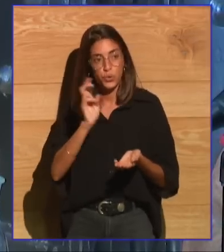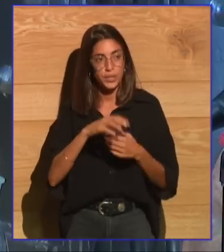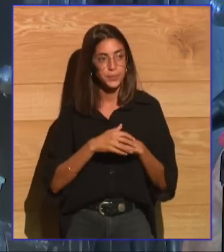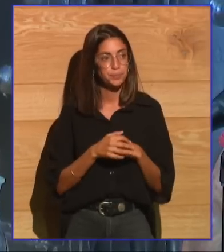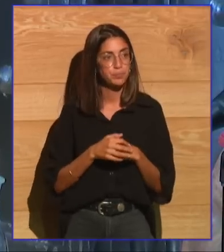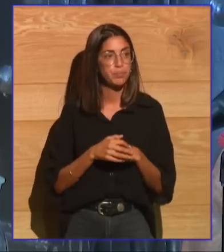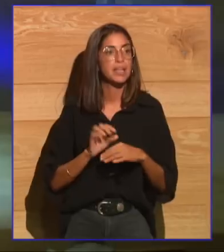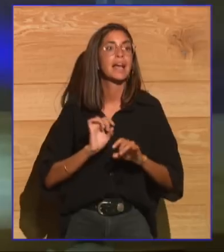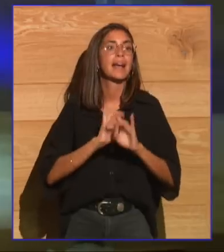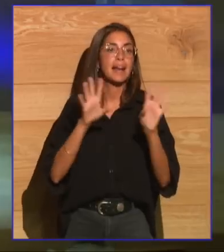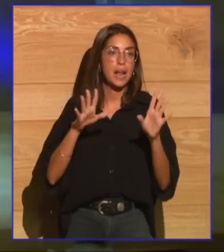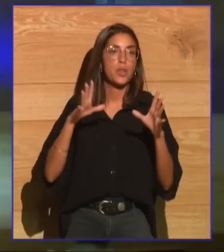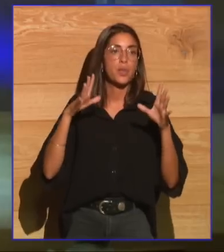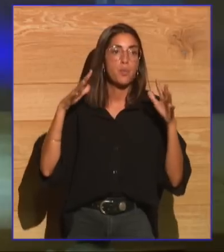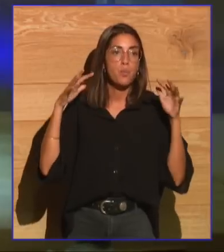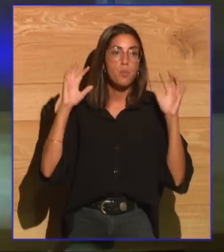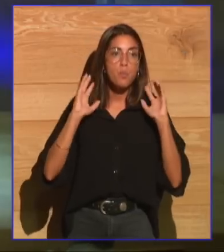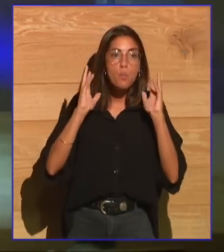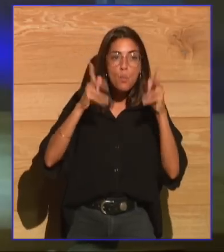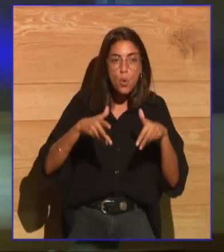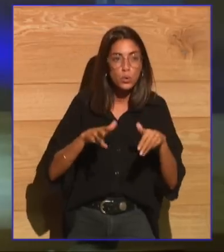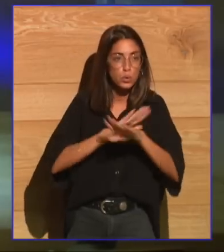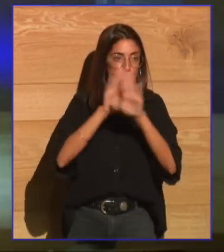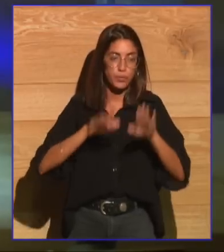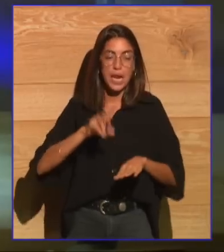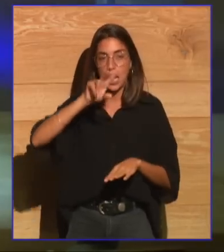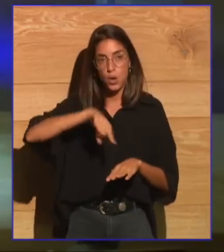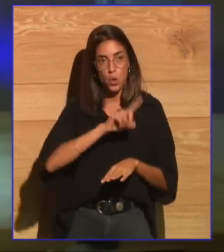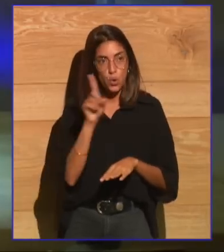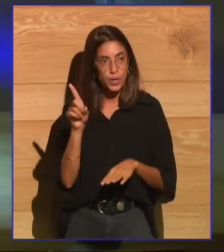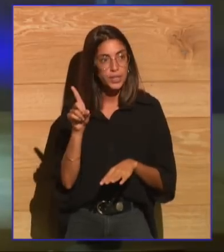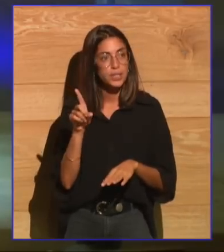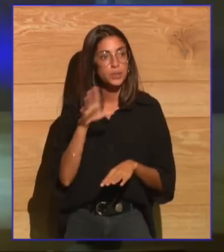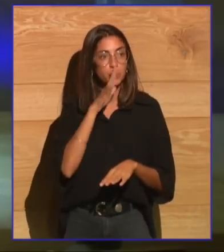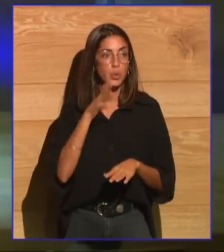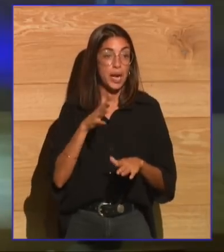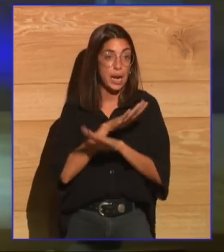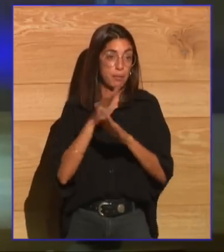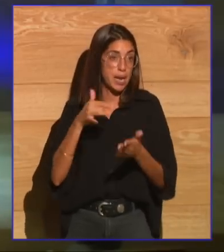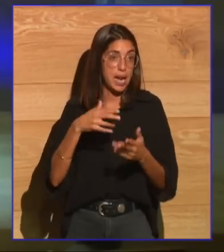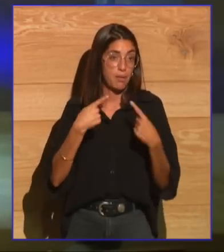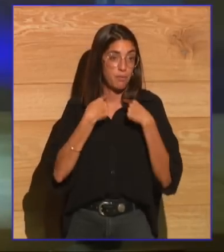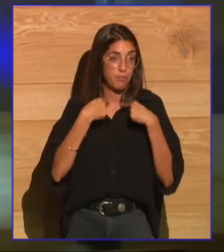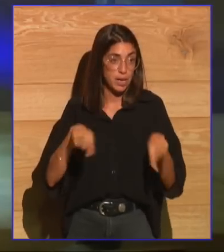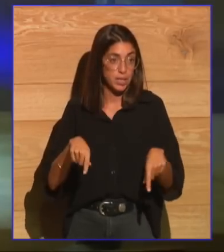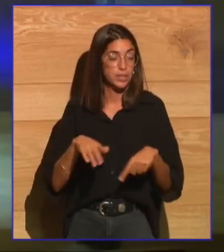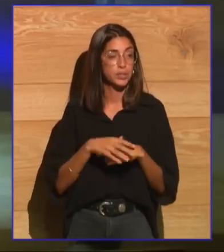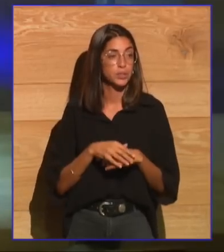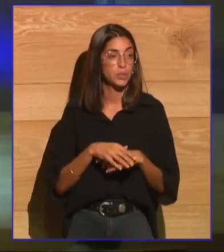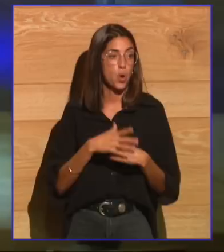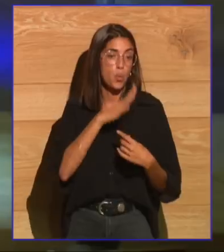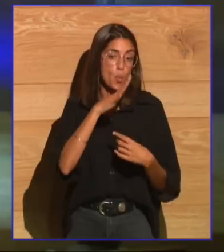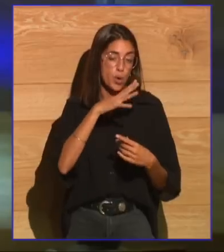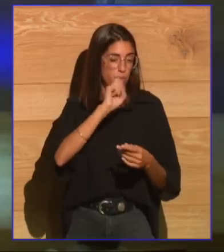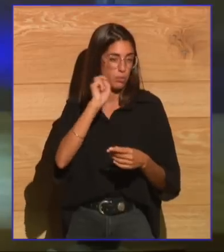no es ese monstruo final en gran medida porque también hay una derrota vital en fin por mil razones